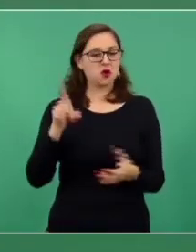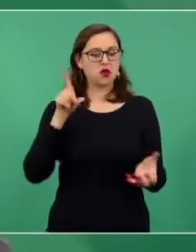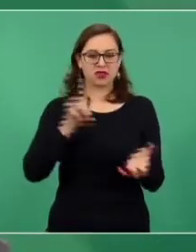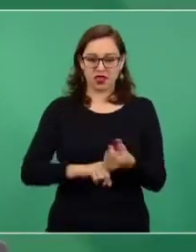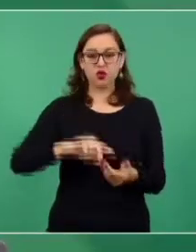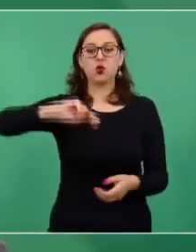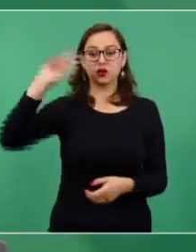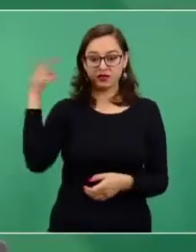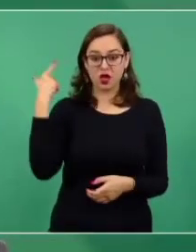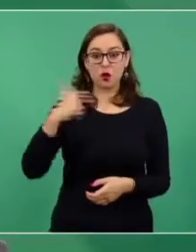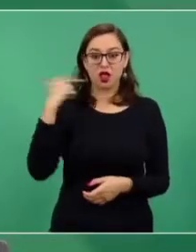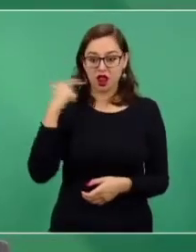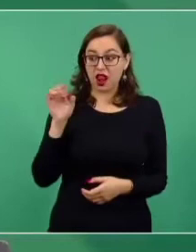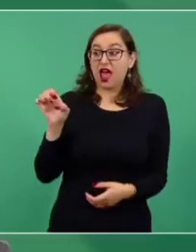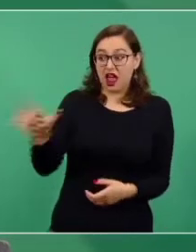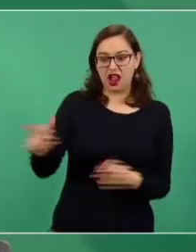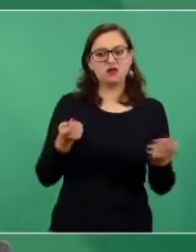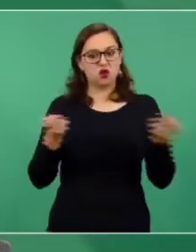Guadalajara